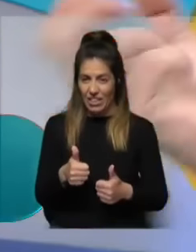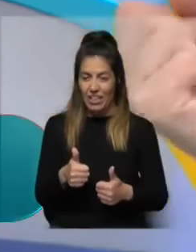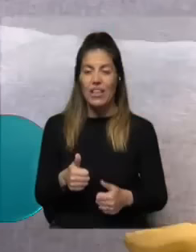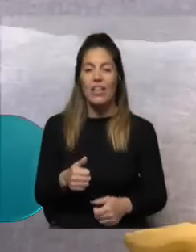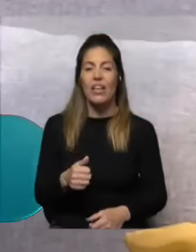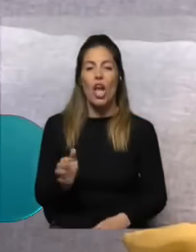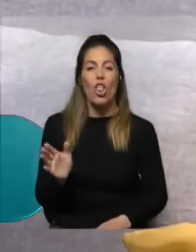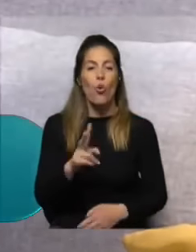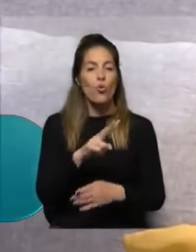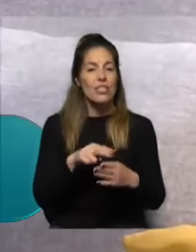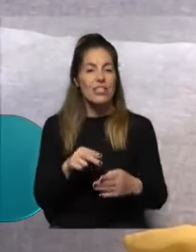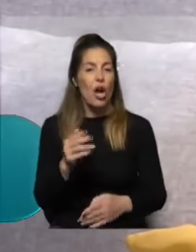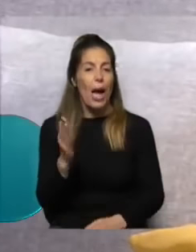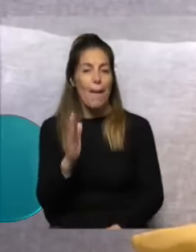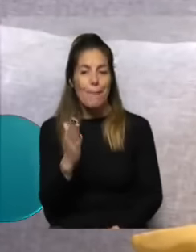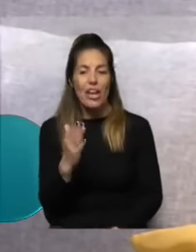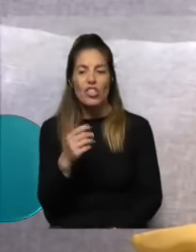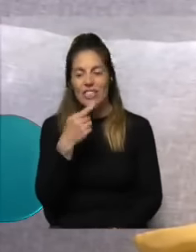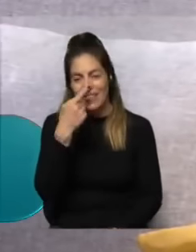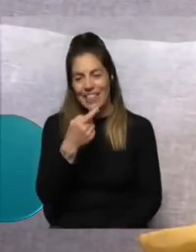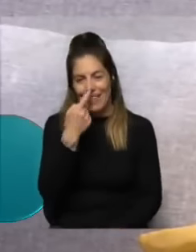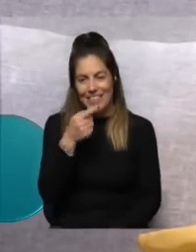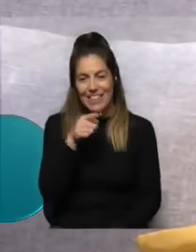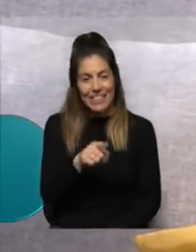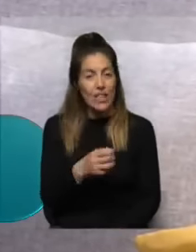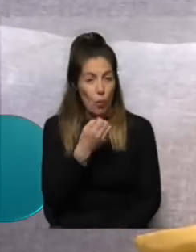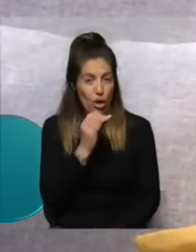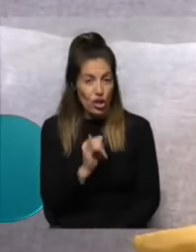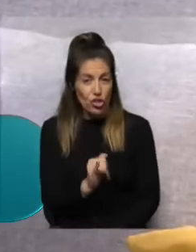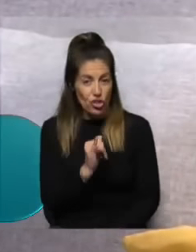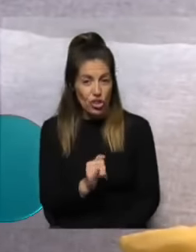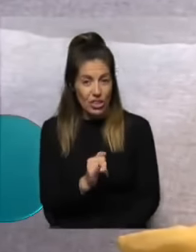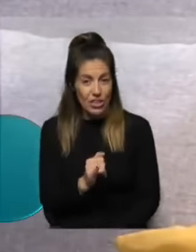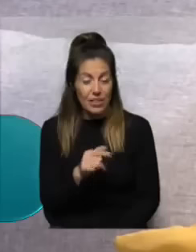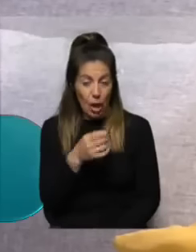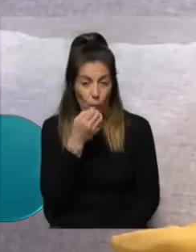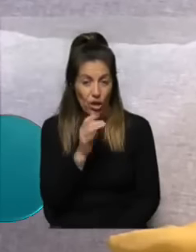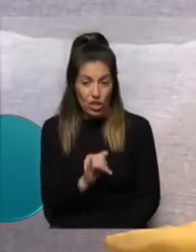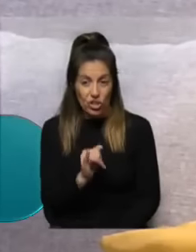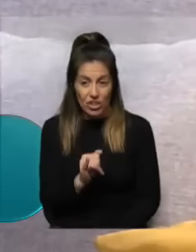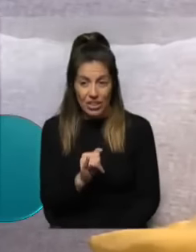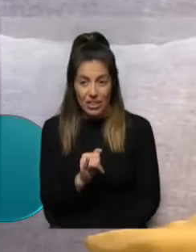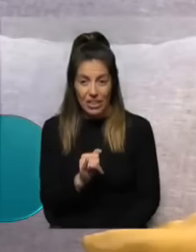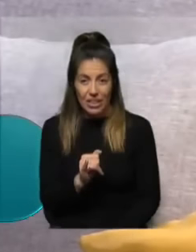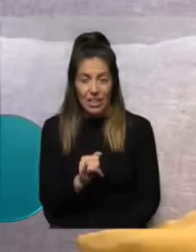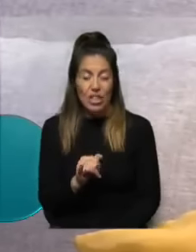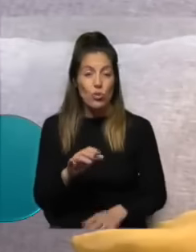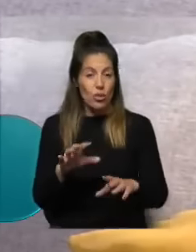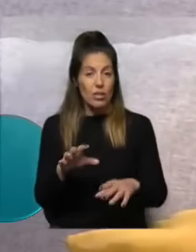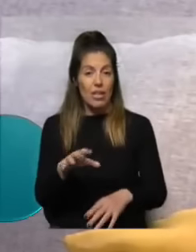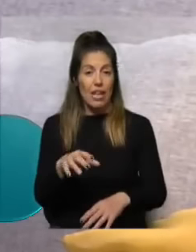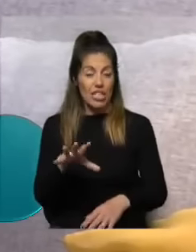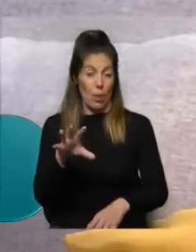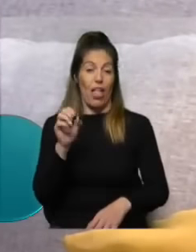la utilización de los espejos es muy interesante, Fito. Y esa está buena. Esa está buena. Es un elemento llamador, activador...